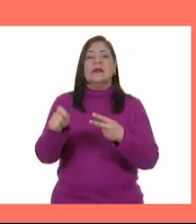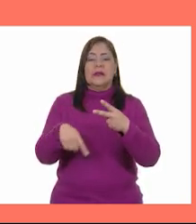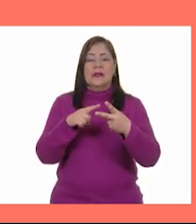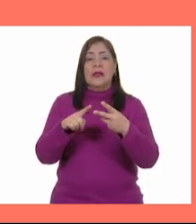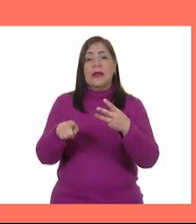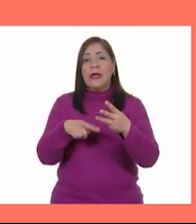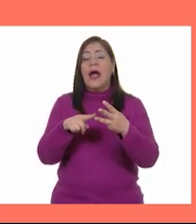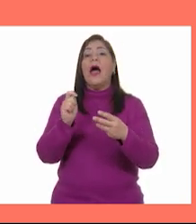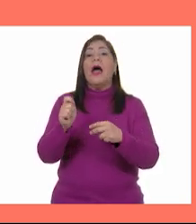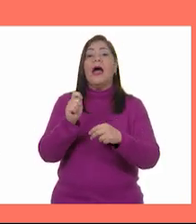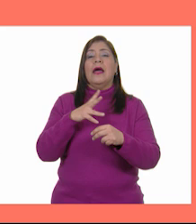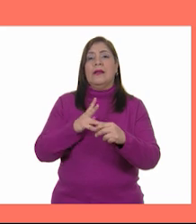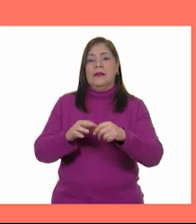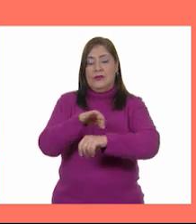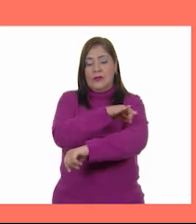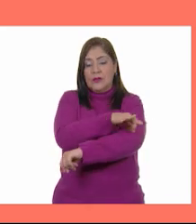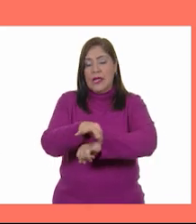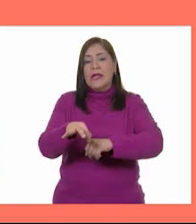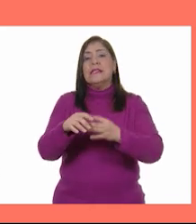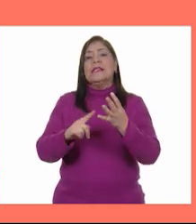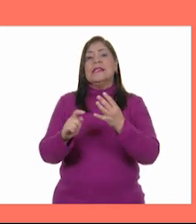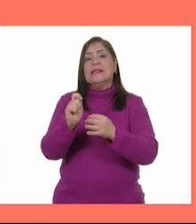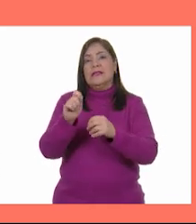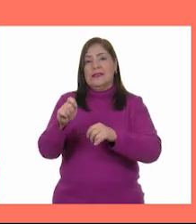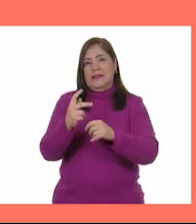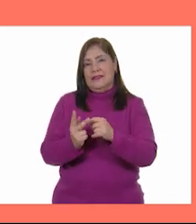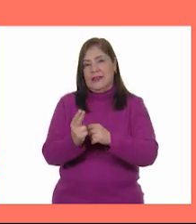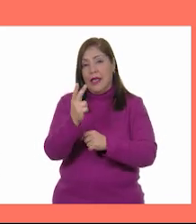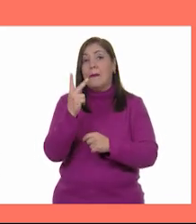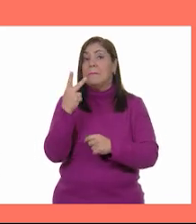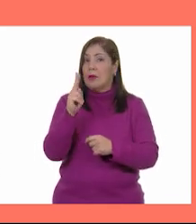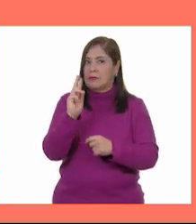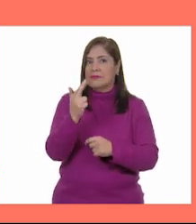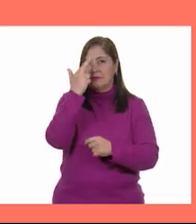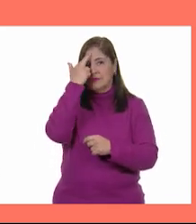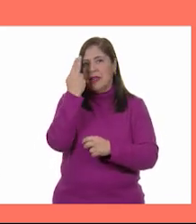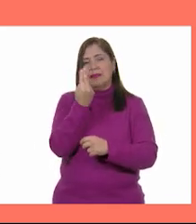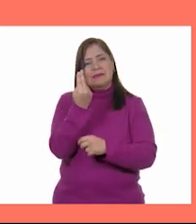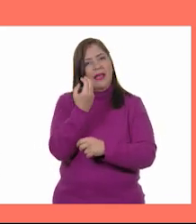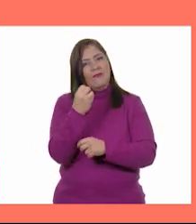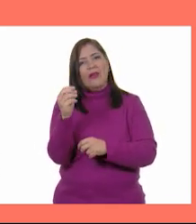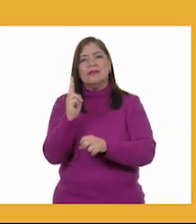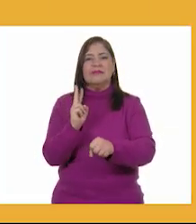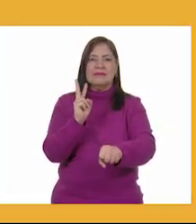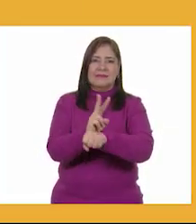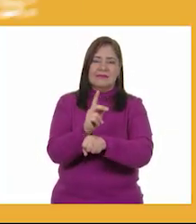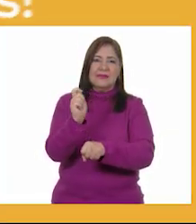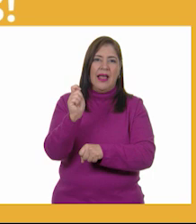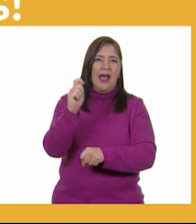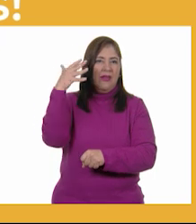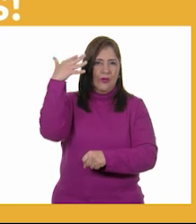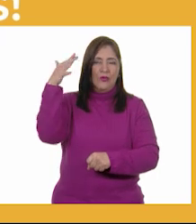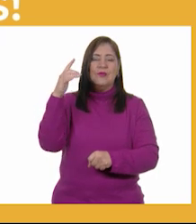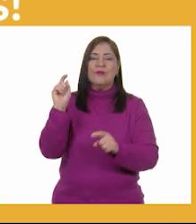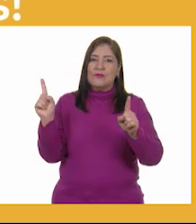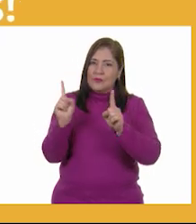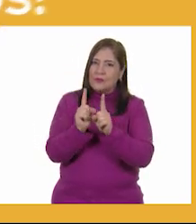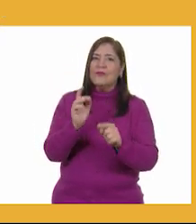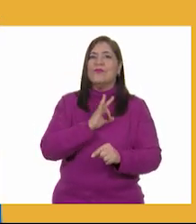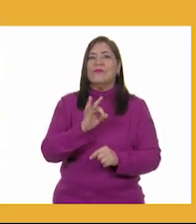y tijeras. Recuerda que la manipulación de estas debe estar supervisada por un adulto.